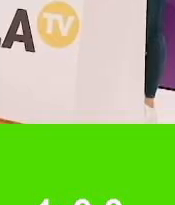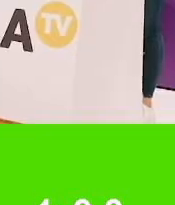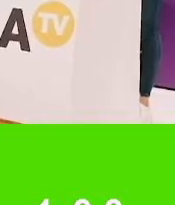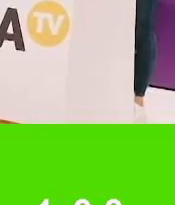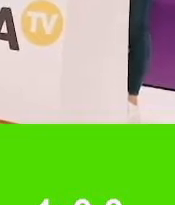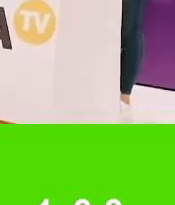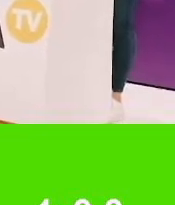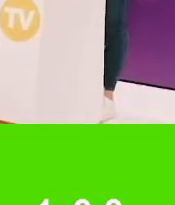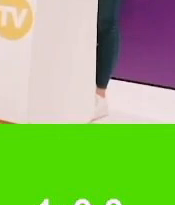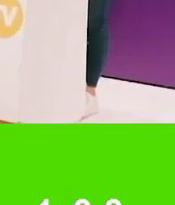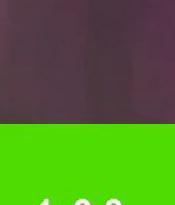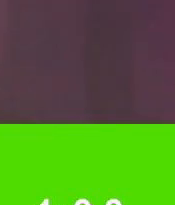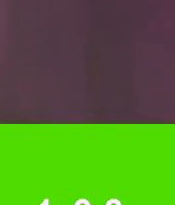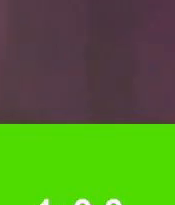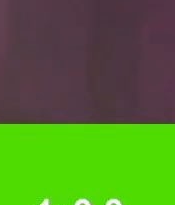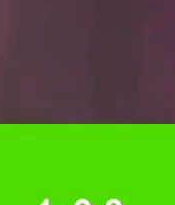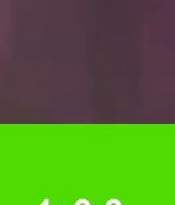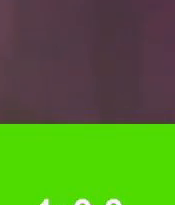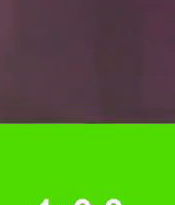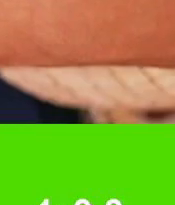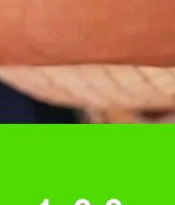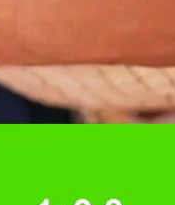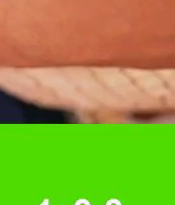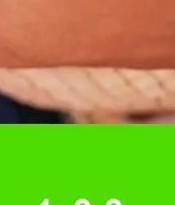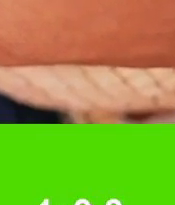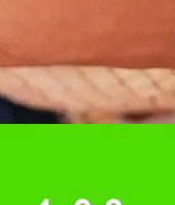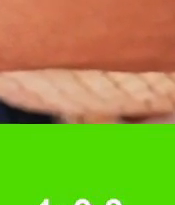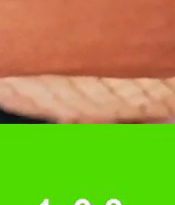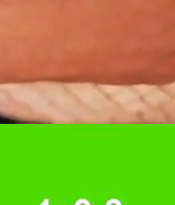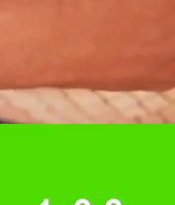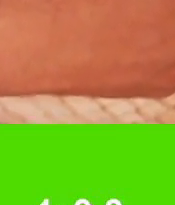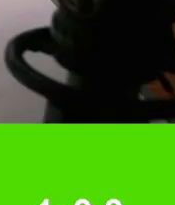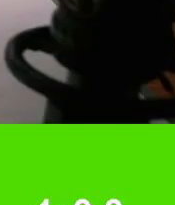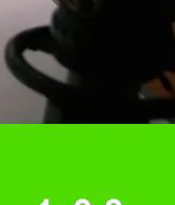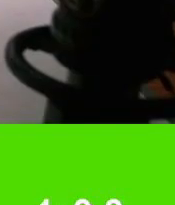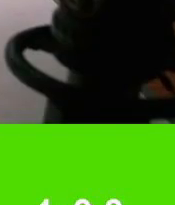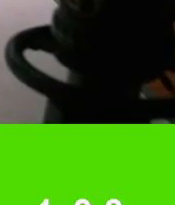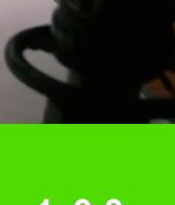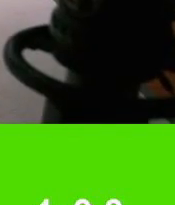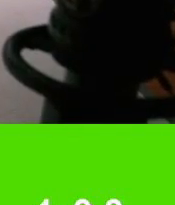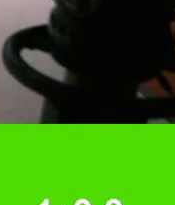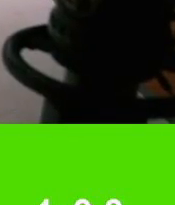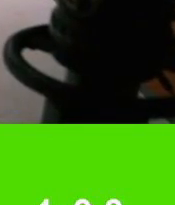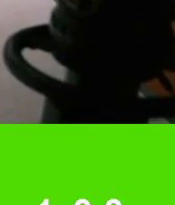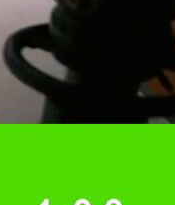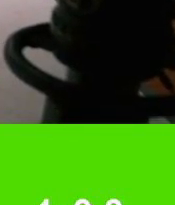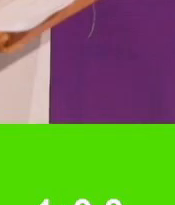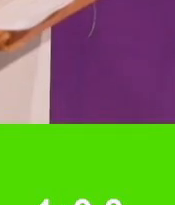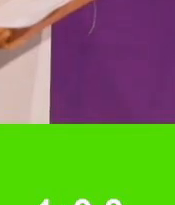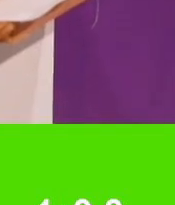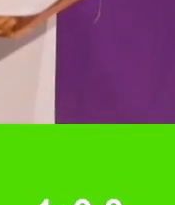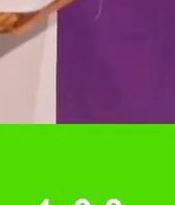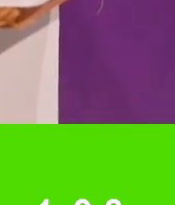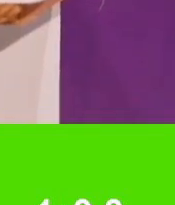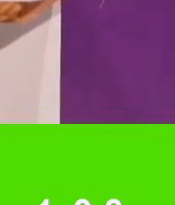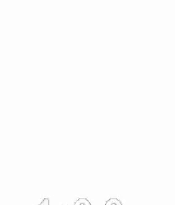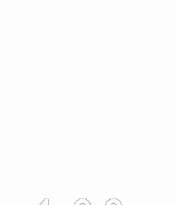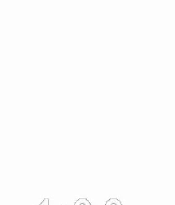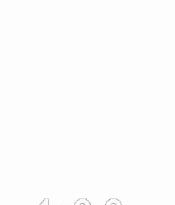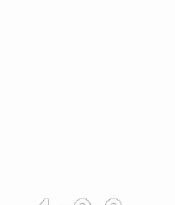Mamás, papás, somos un equipo a todo dar. Súbele a la tele, ponle en el 28. Escuela